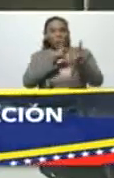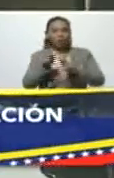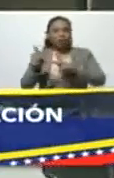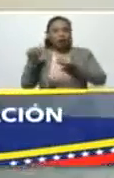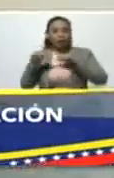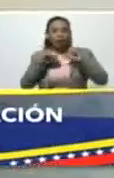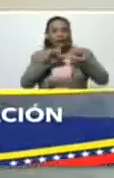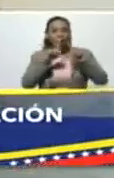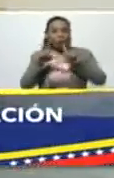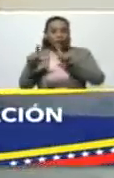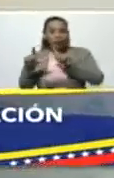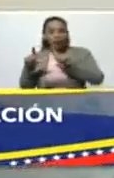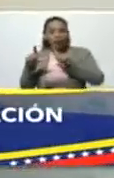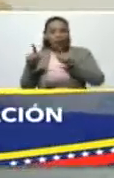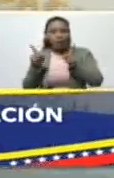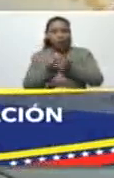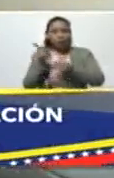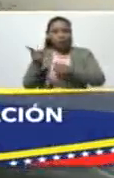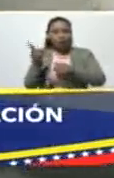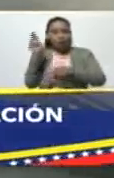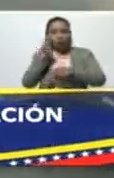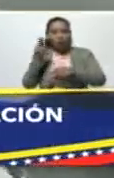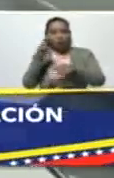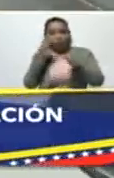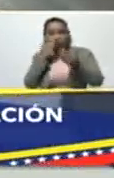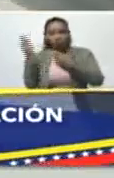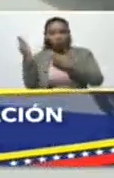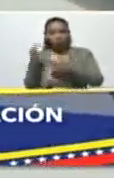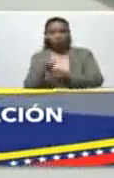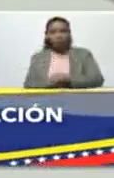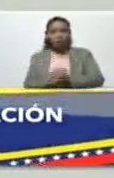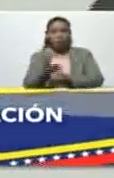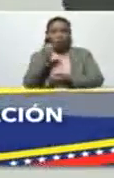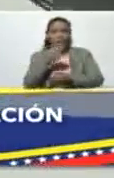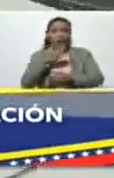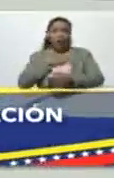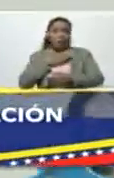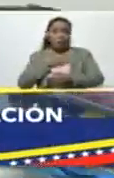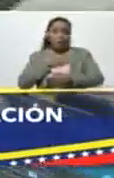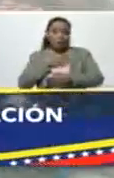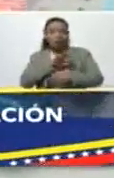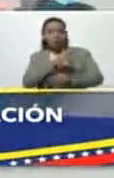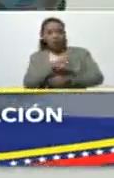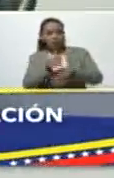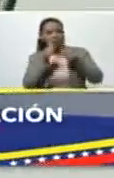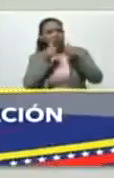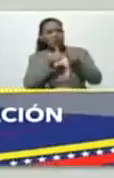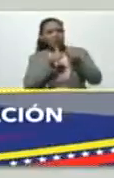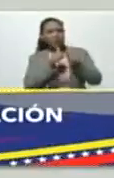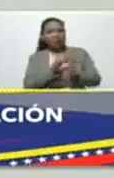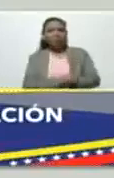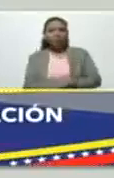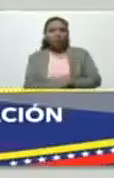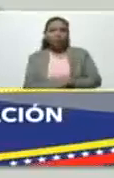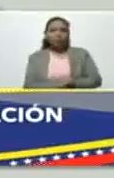lenguaje Scratch, que es el que ustedes están utilizando? Bueno, a mí me parece bien. Y